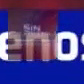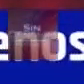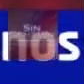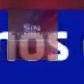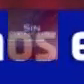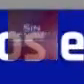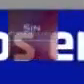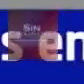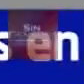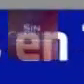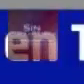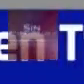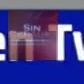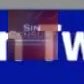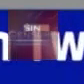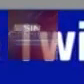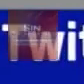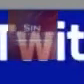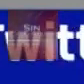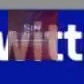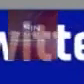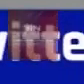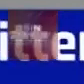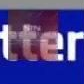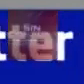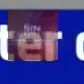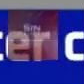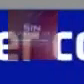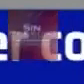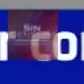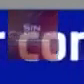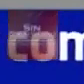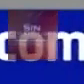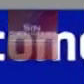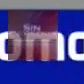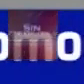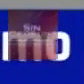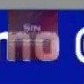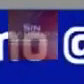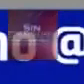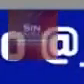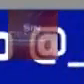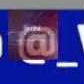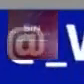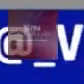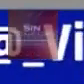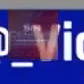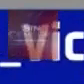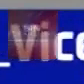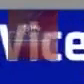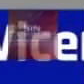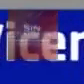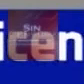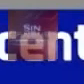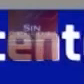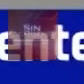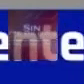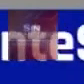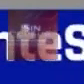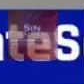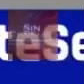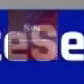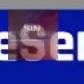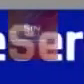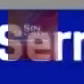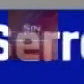los beneficios que pudo haber obtenido, más bien quien se había quedado con todo el pastel, pues había sido el PAN, y que